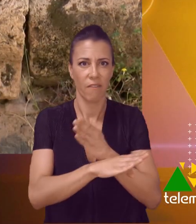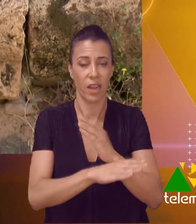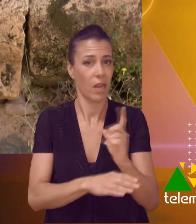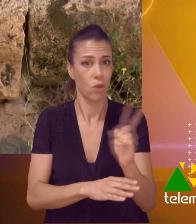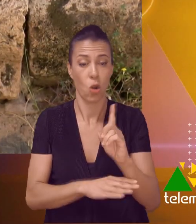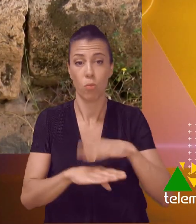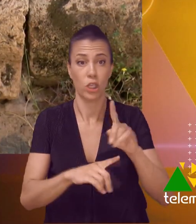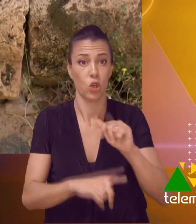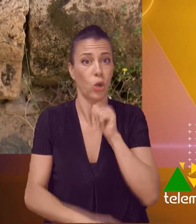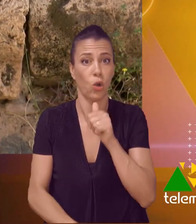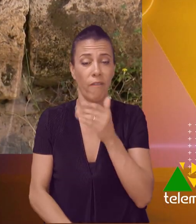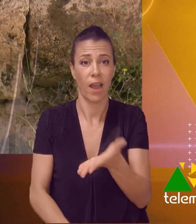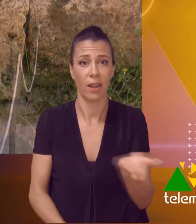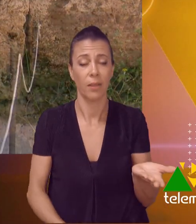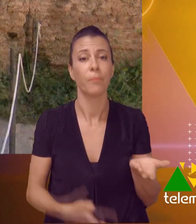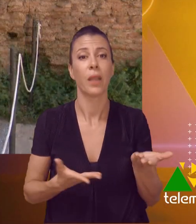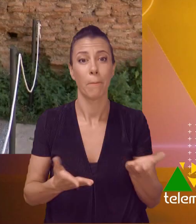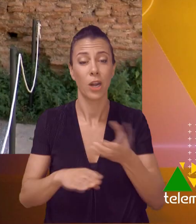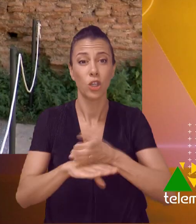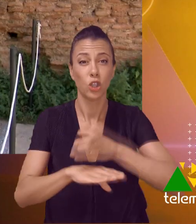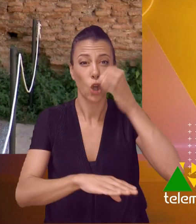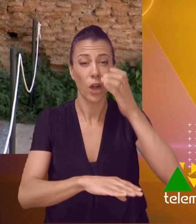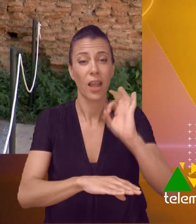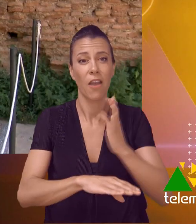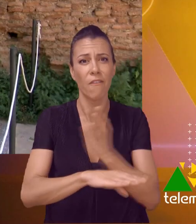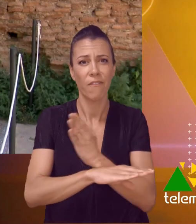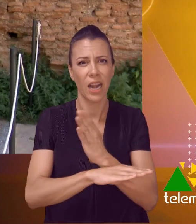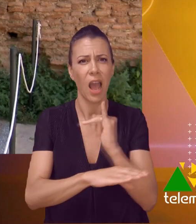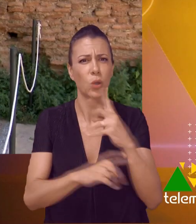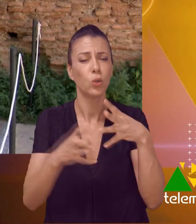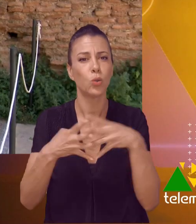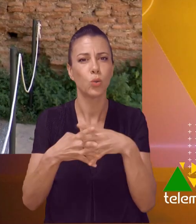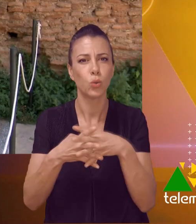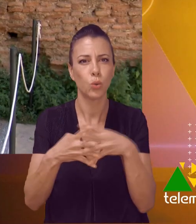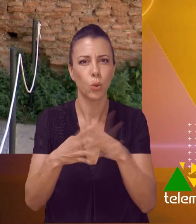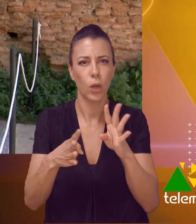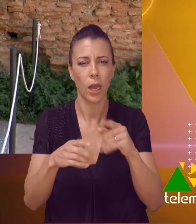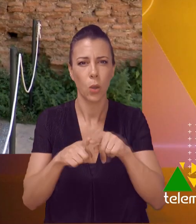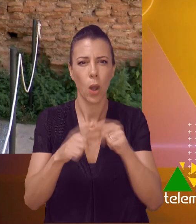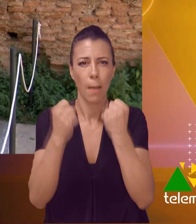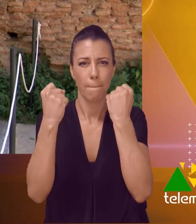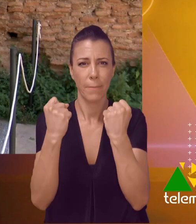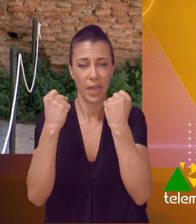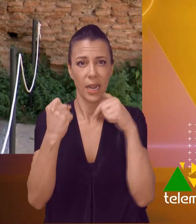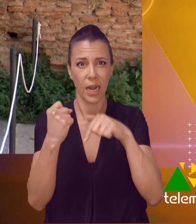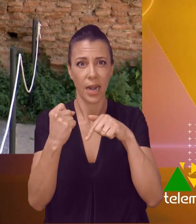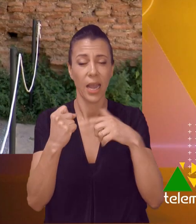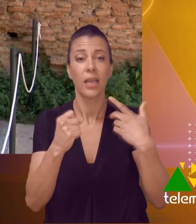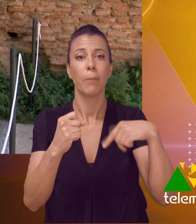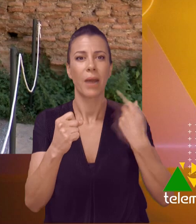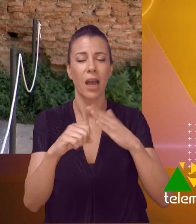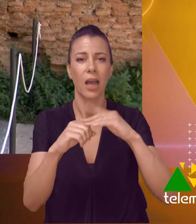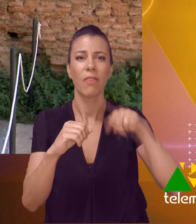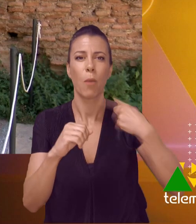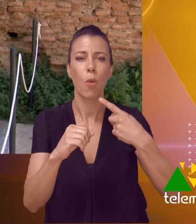nada de defensa. Sobre la Torre de la Vela había una estructura de pilares y tabiques, que había la campana donde